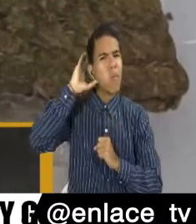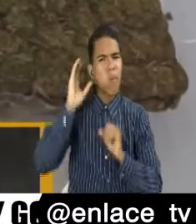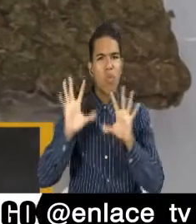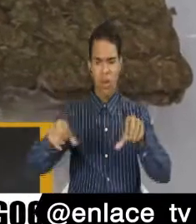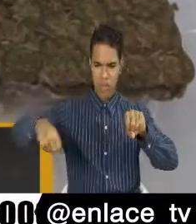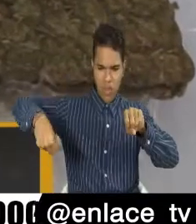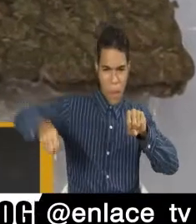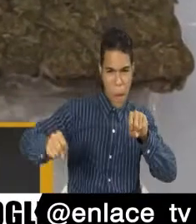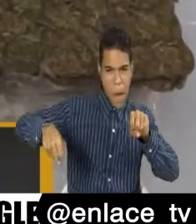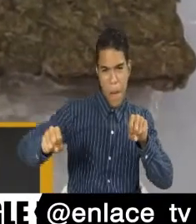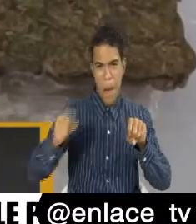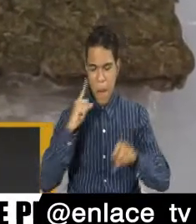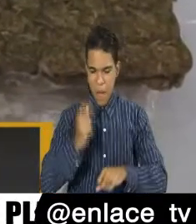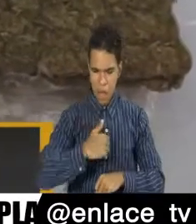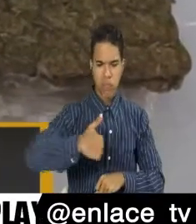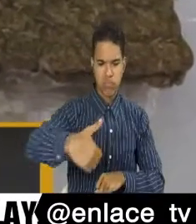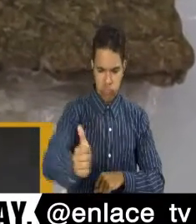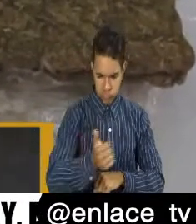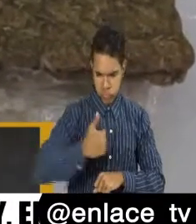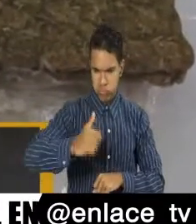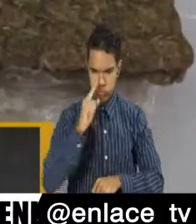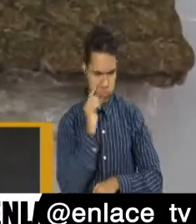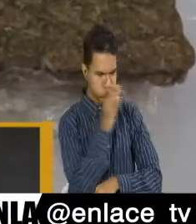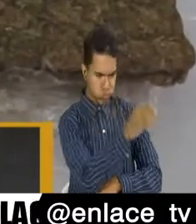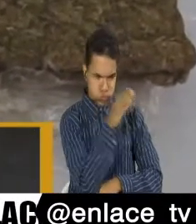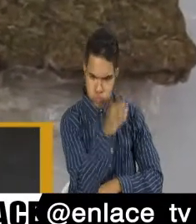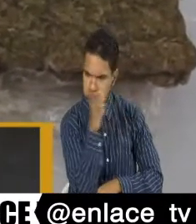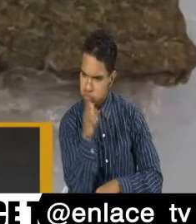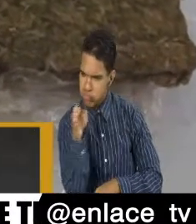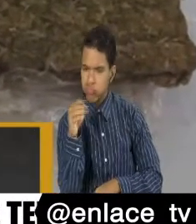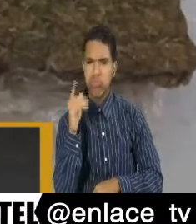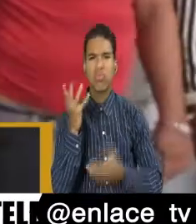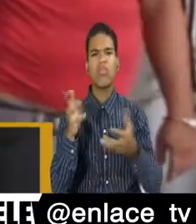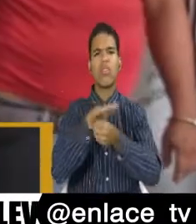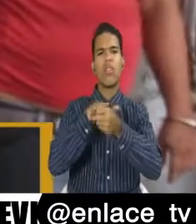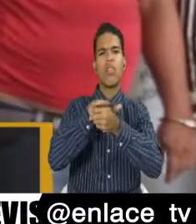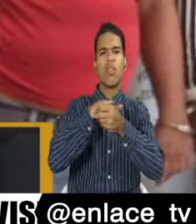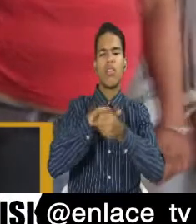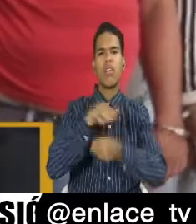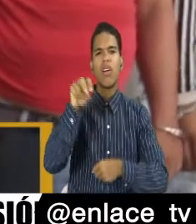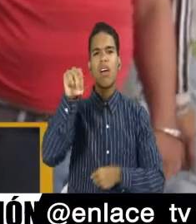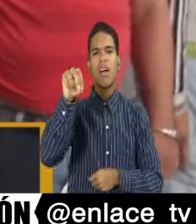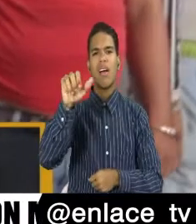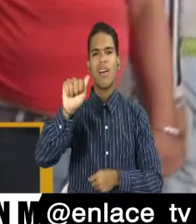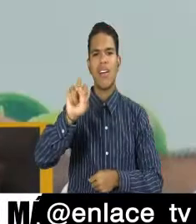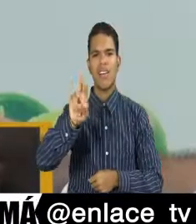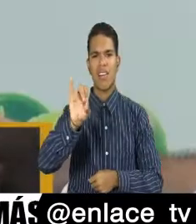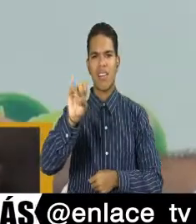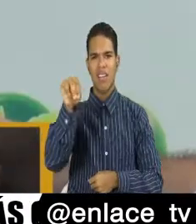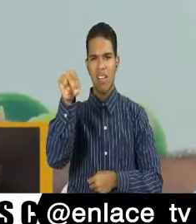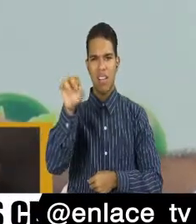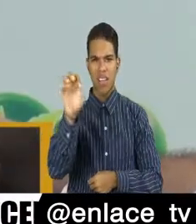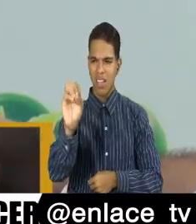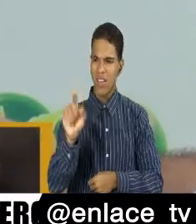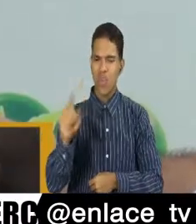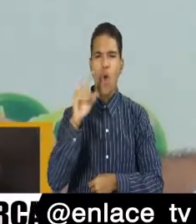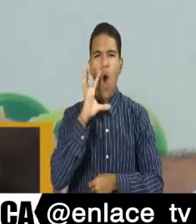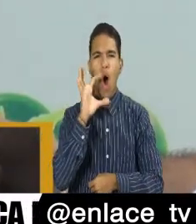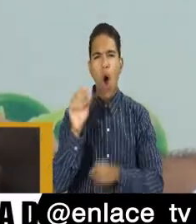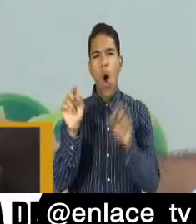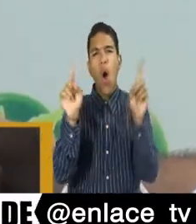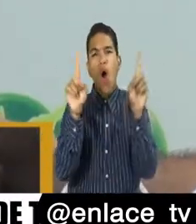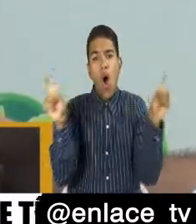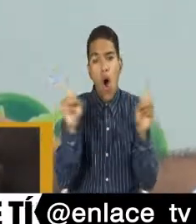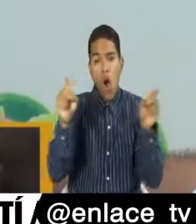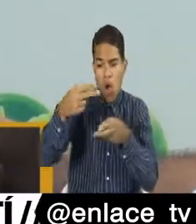motocicletas pues para llegar pues a sus clientes. Una situación en el barrio Nariño con alias Polo,